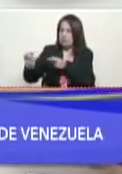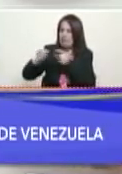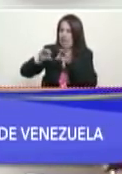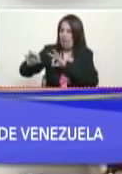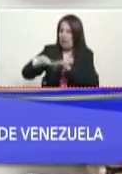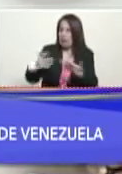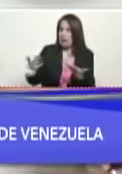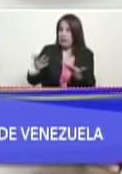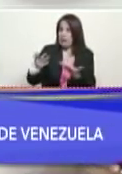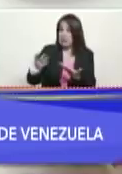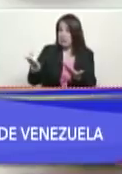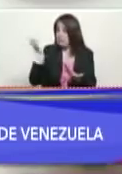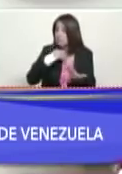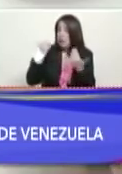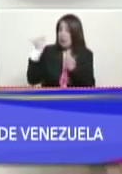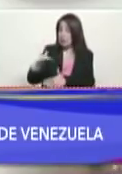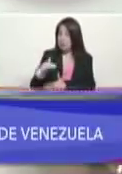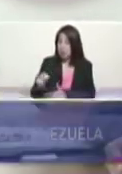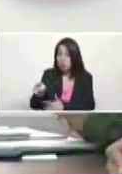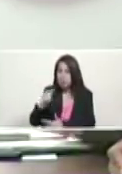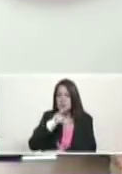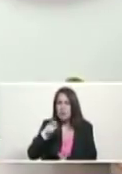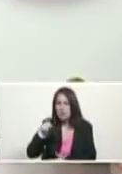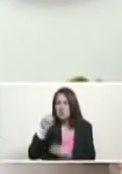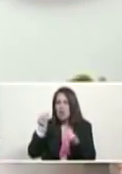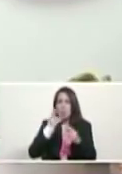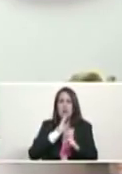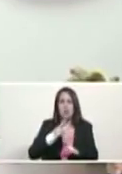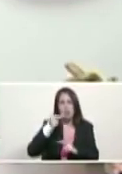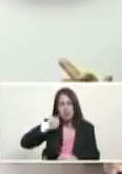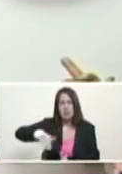nivel sin límite. ¿Se lo han preguntado?